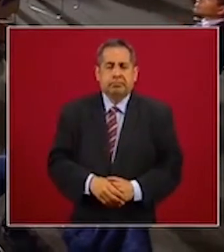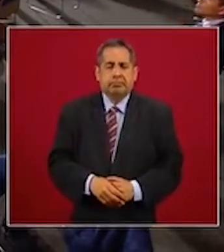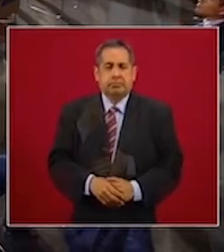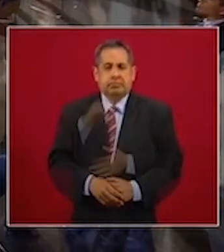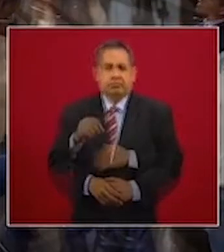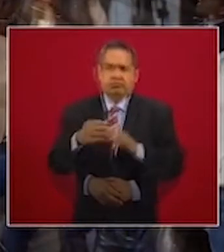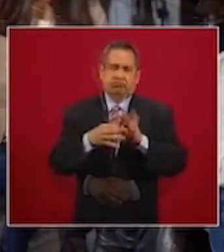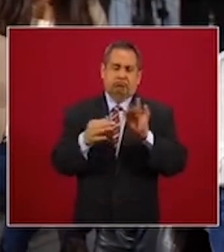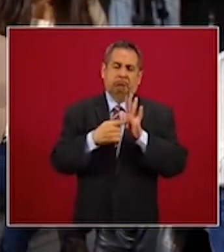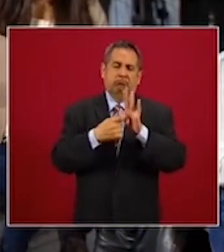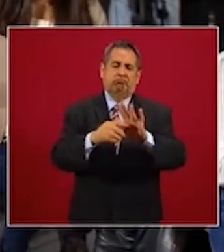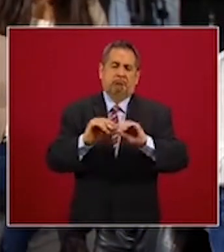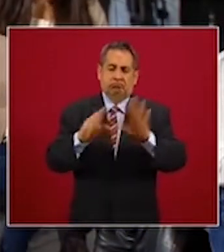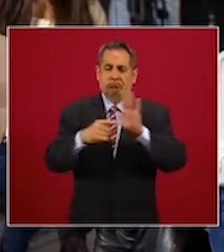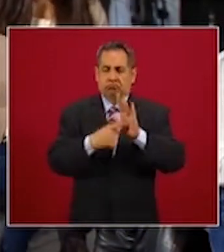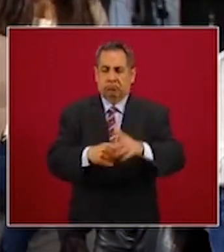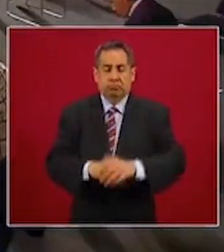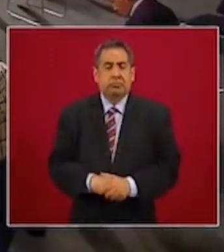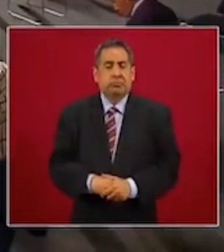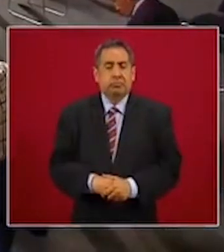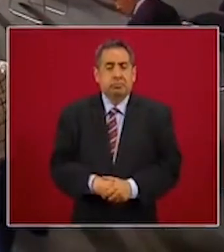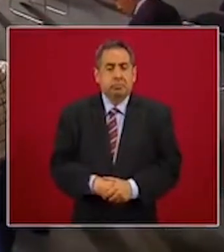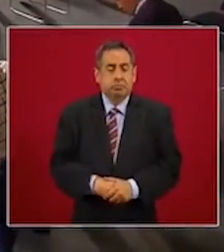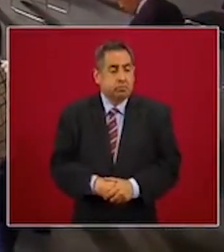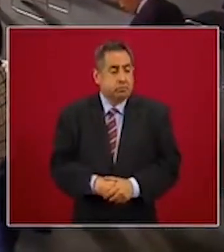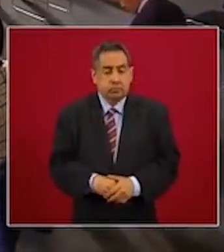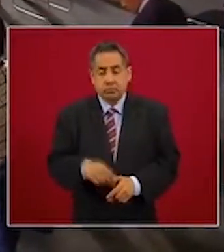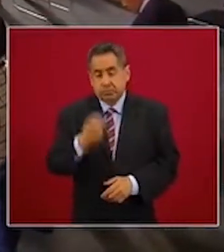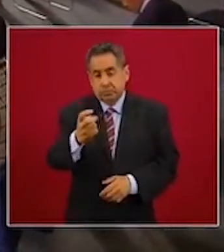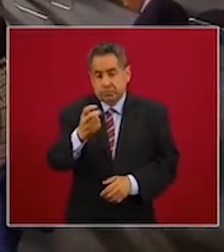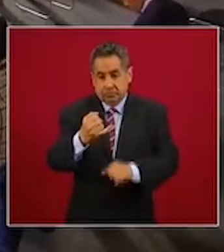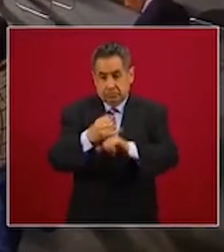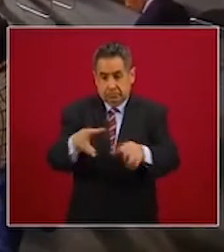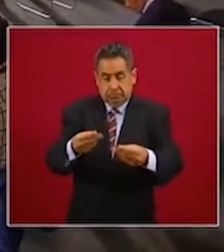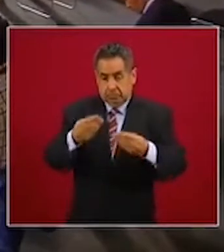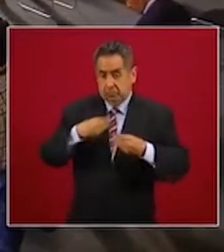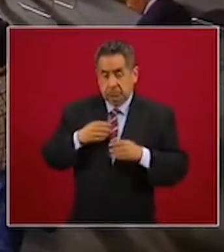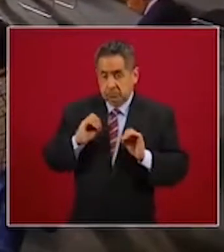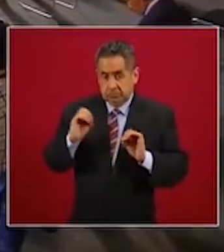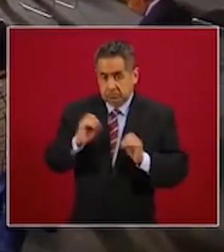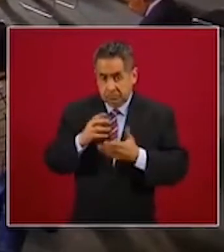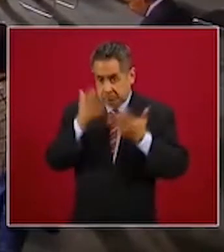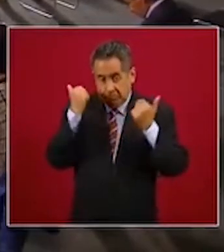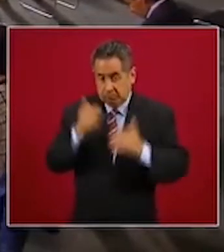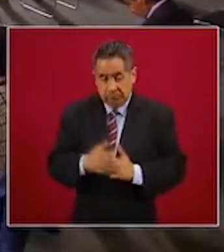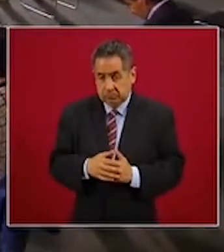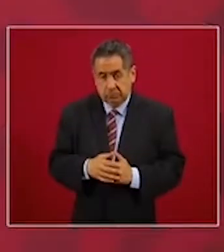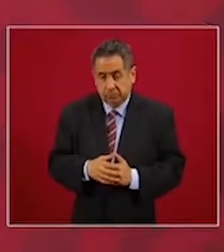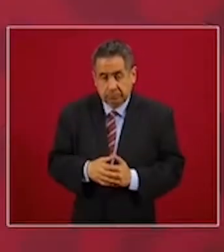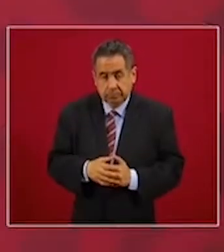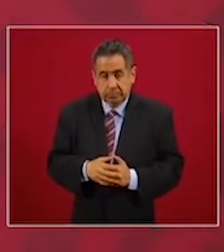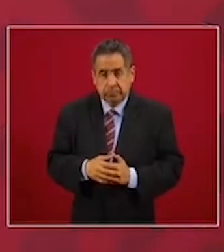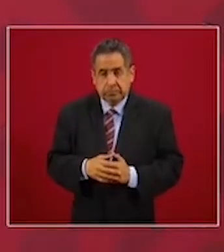investigado no tengo información no este no sé